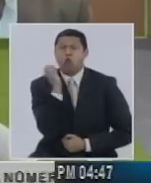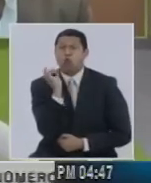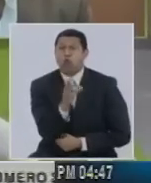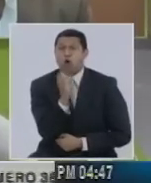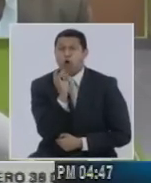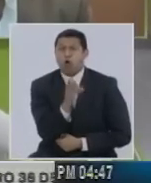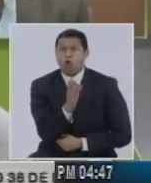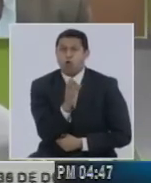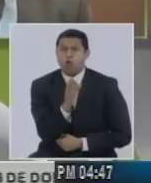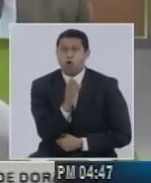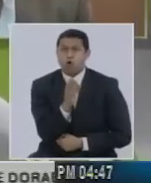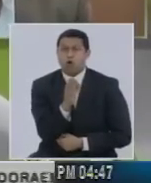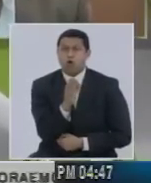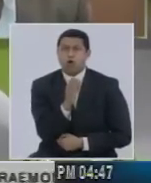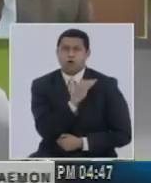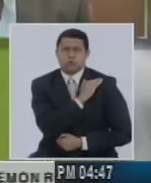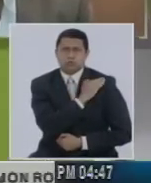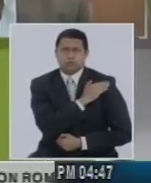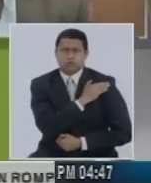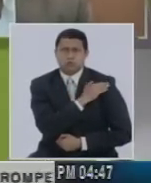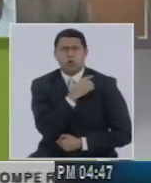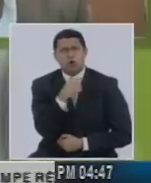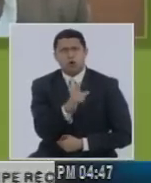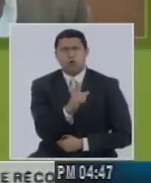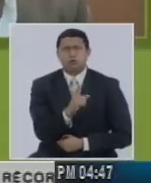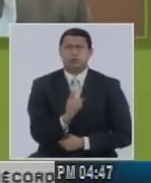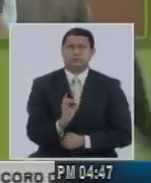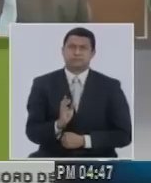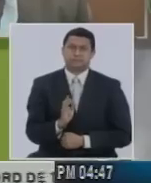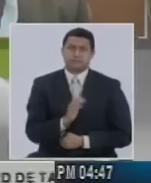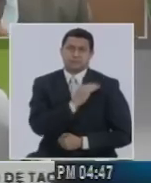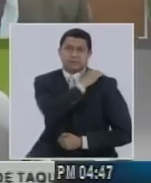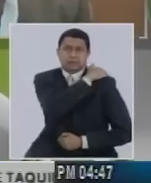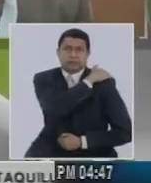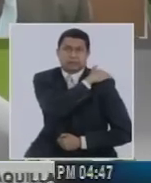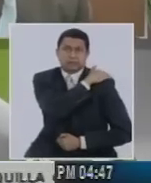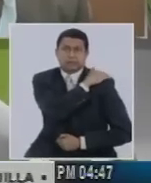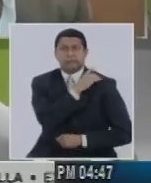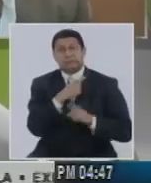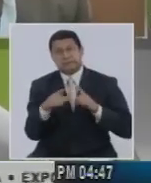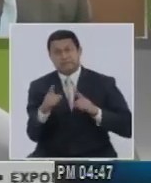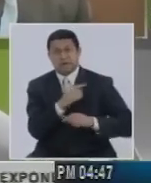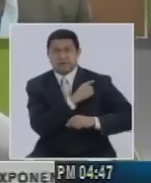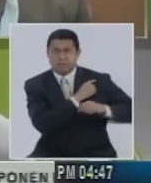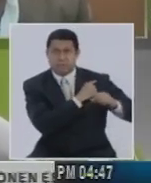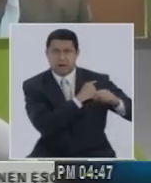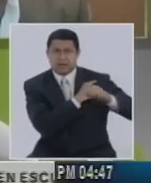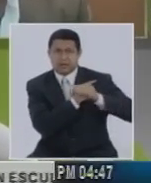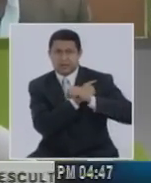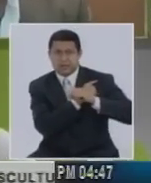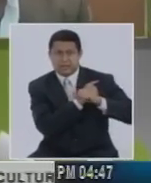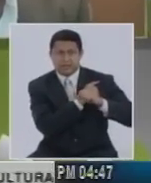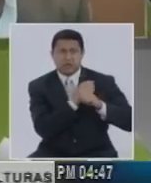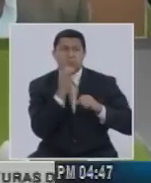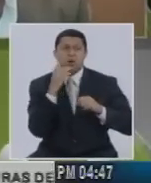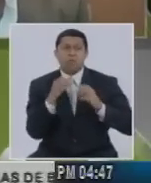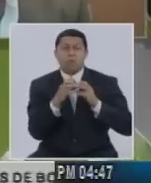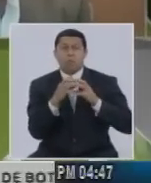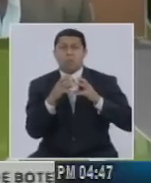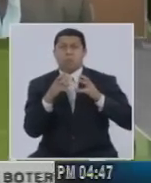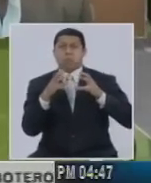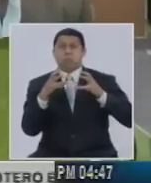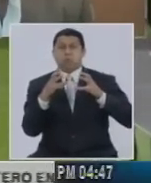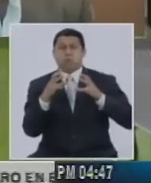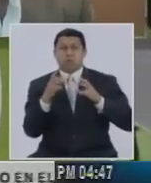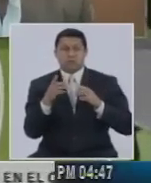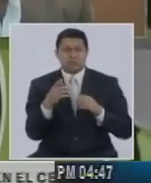de una lesión del labrum, que es otra estructura del hombro, es muy diferente que el manguito. Si es una bursitis, por ejemplo,